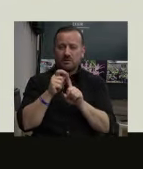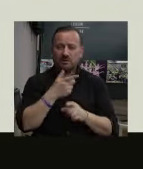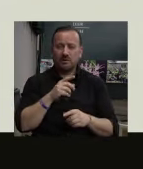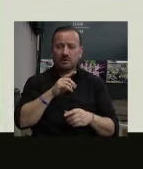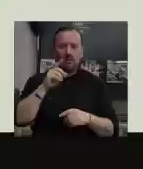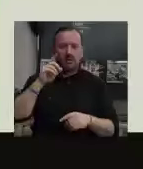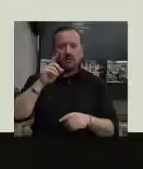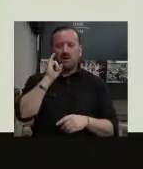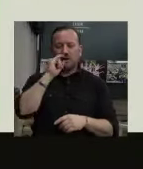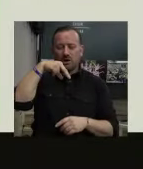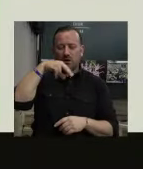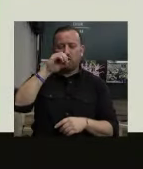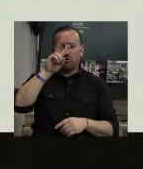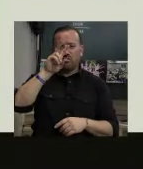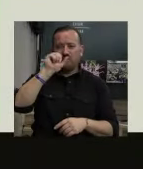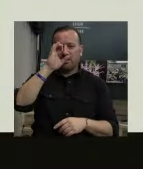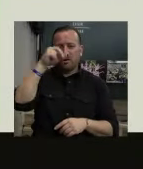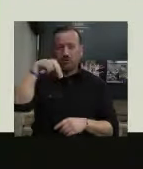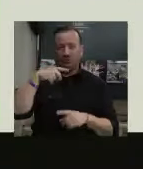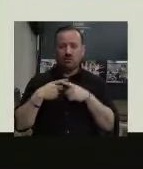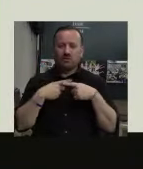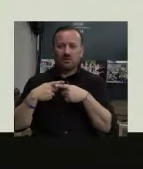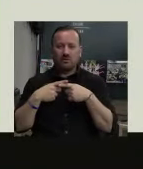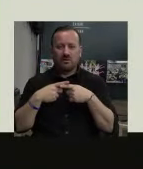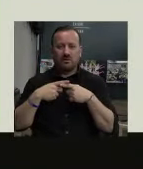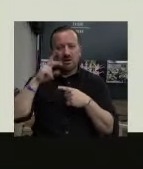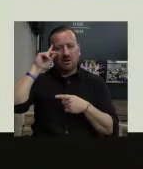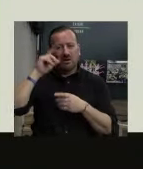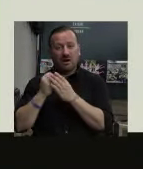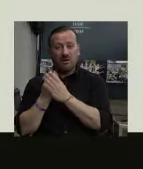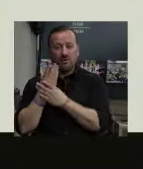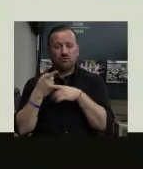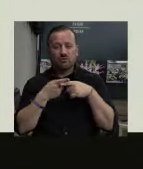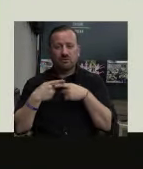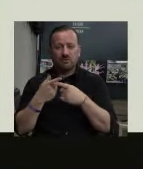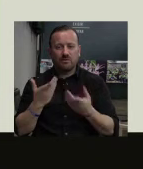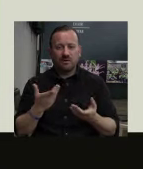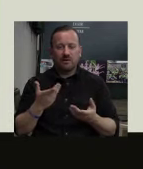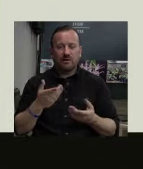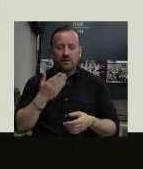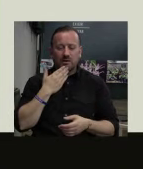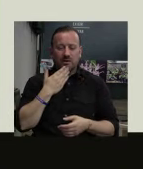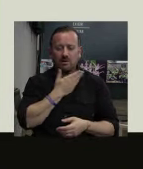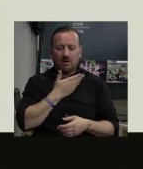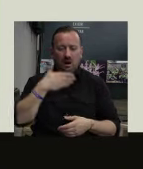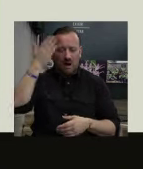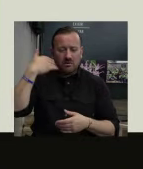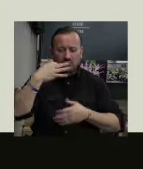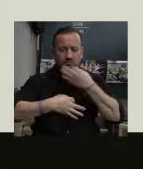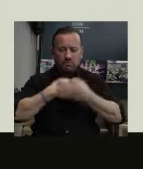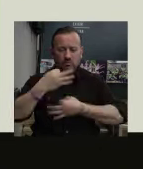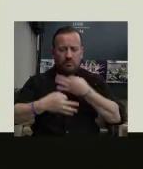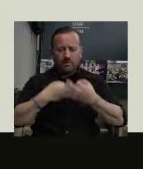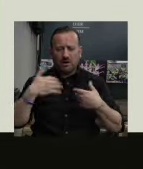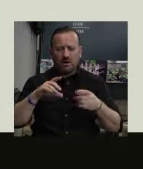Innovación social como el vicerrector lo mencionaba también la osd inclusive ha sacado dos